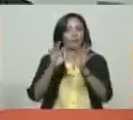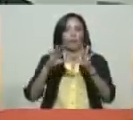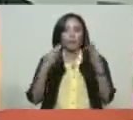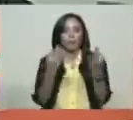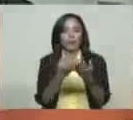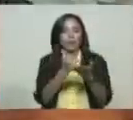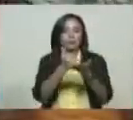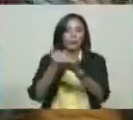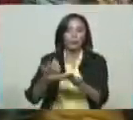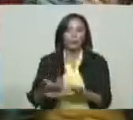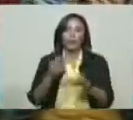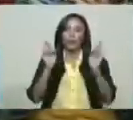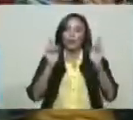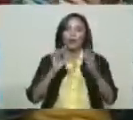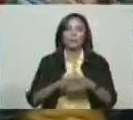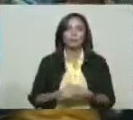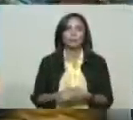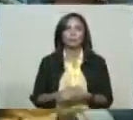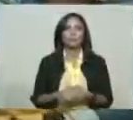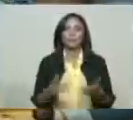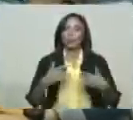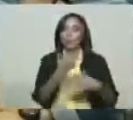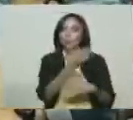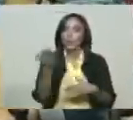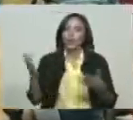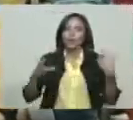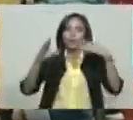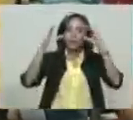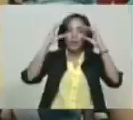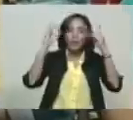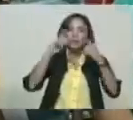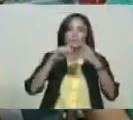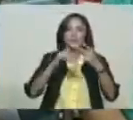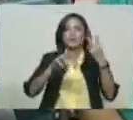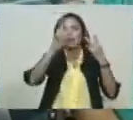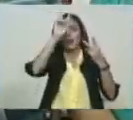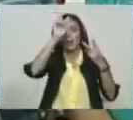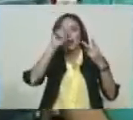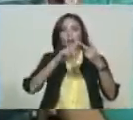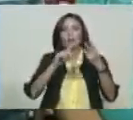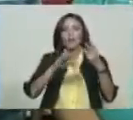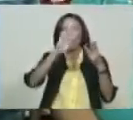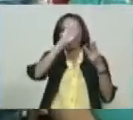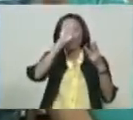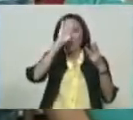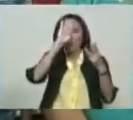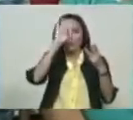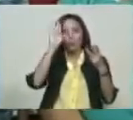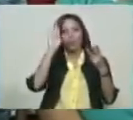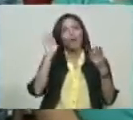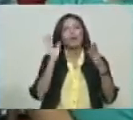Tarek, Delcy, Ricardo, presentes aquí entre los vicepresidentes, ¿verdad?